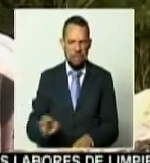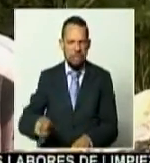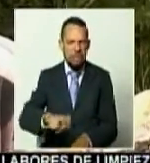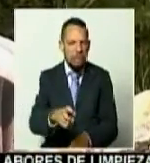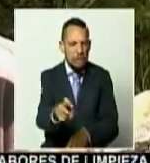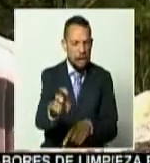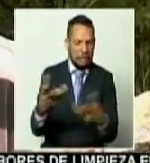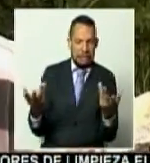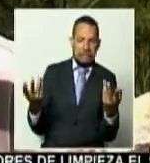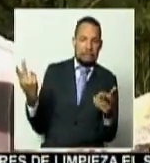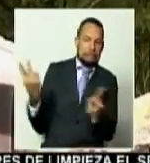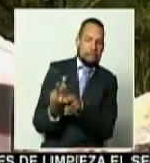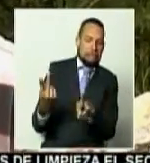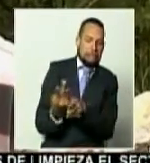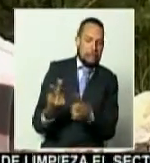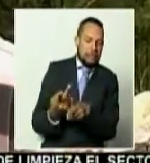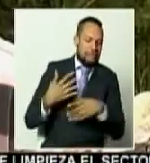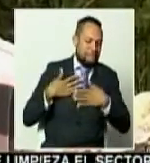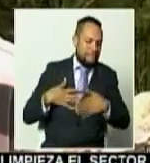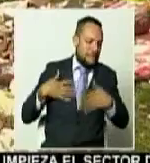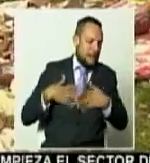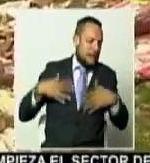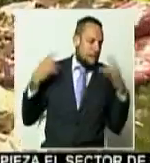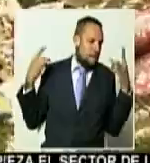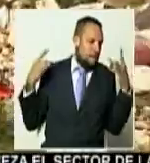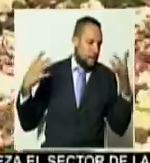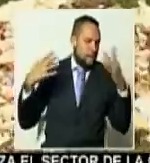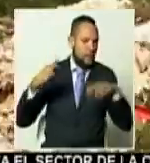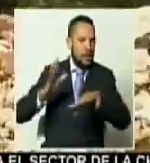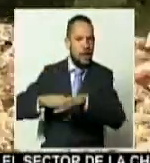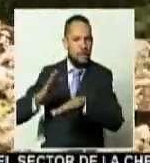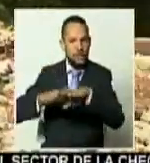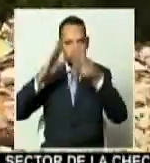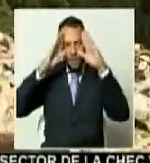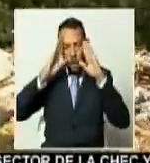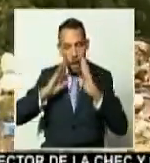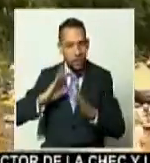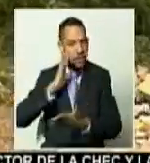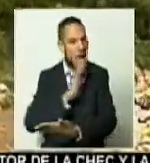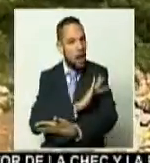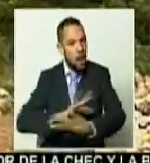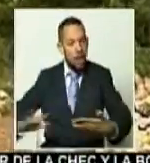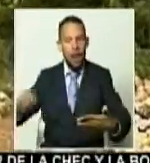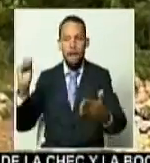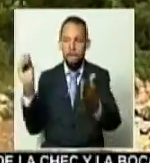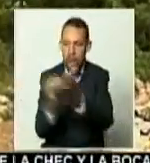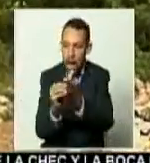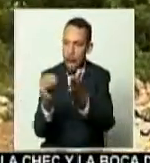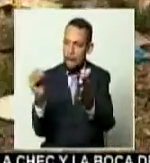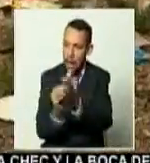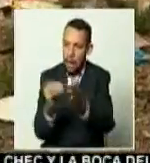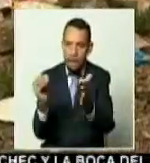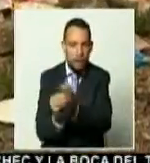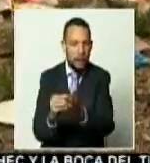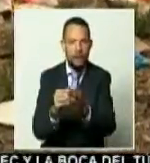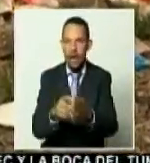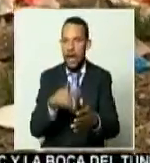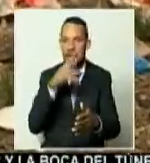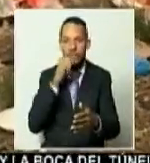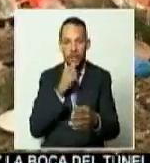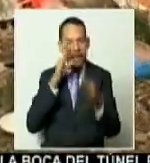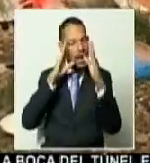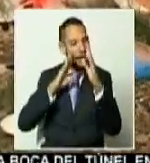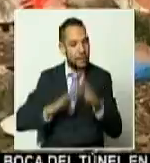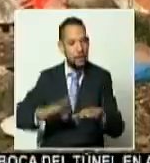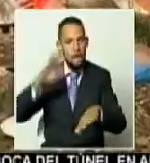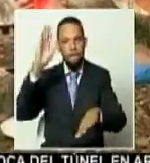extraño, eso nos tiene perjudicados a nosotros en el barrio. Este es un problema recurrente al que no han prestado atención, y más que